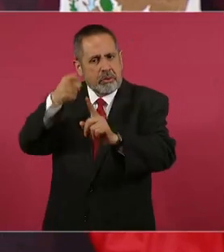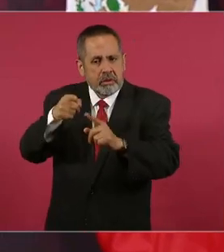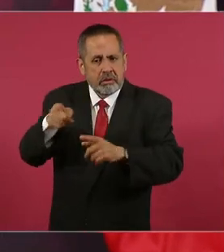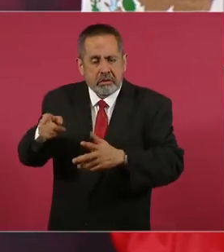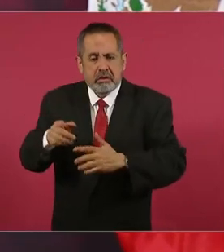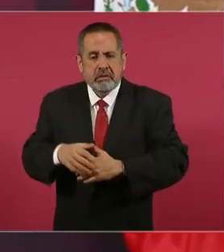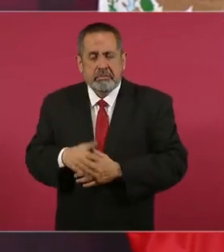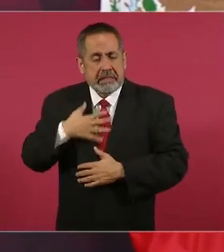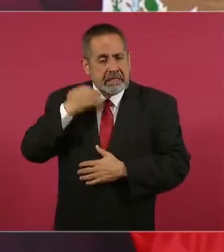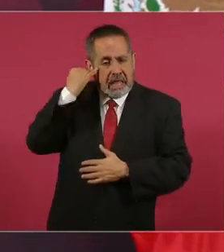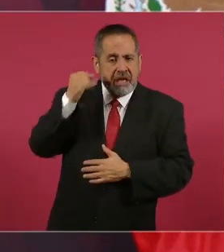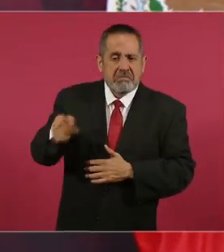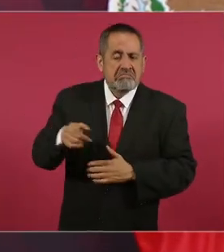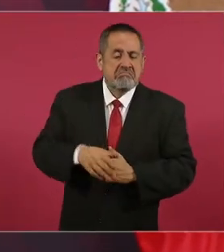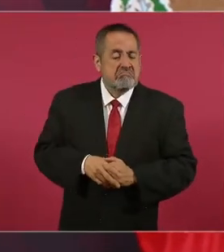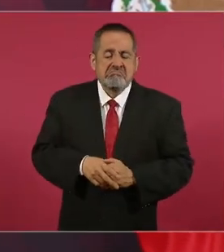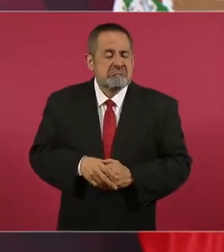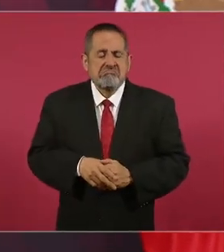criterio